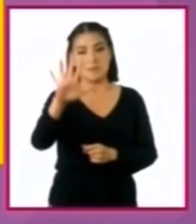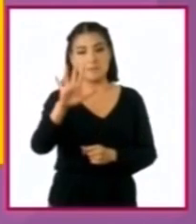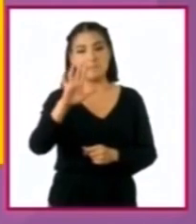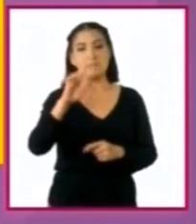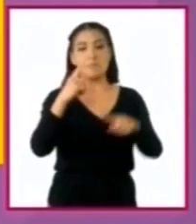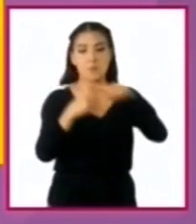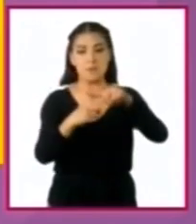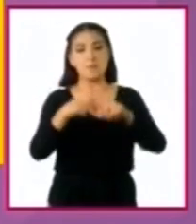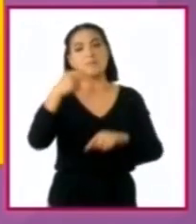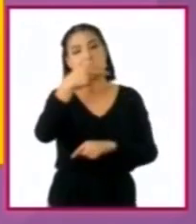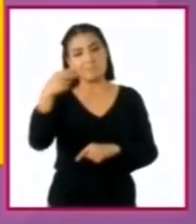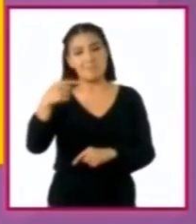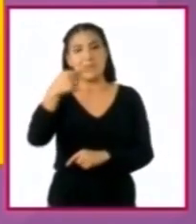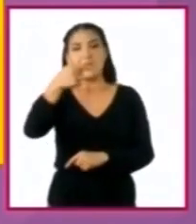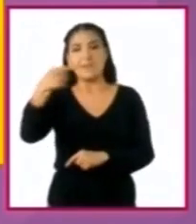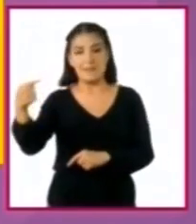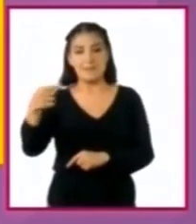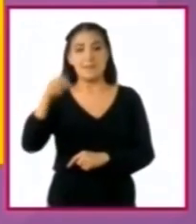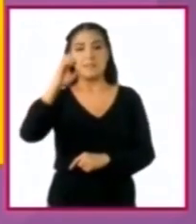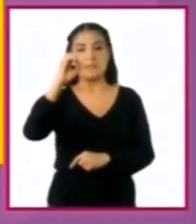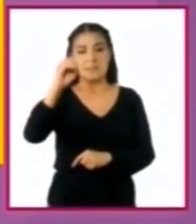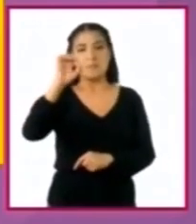es igual a 6 décimos negativo.